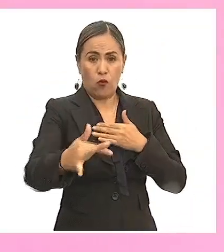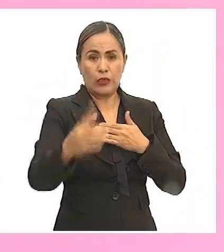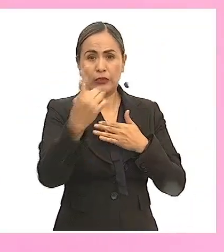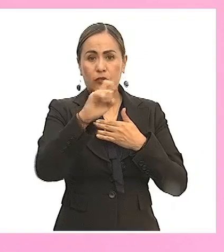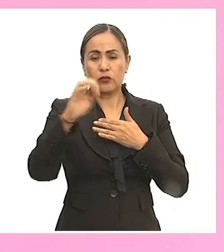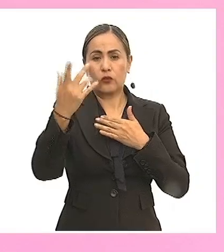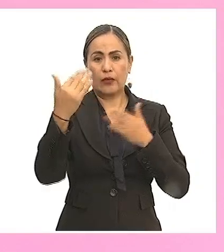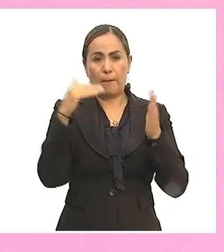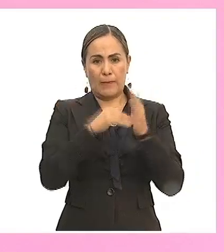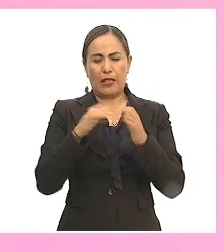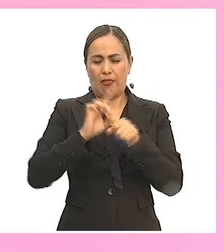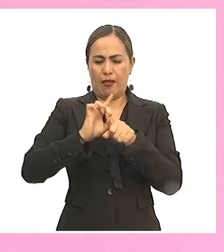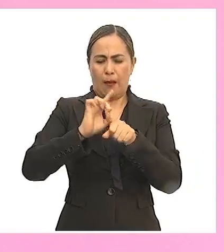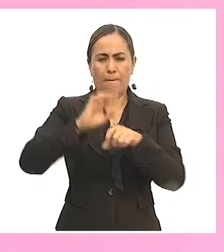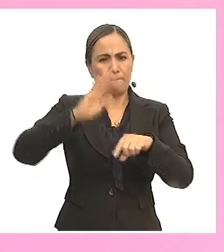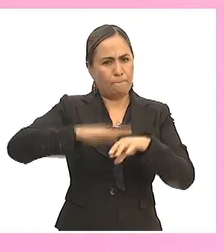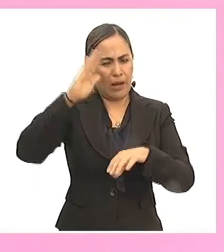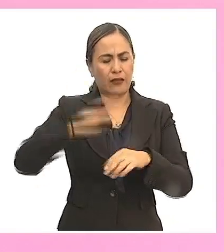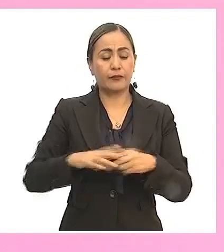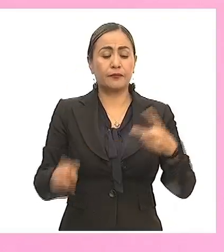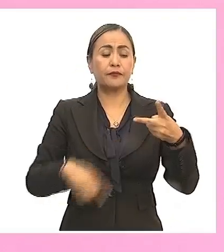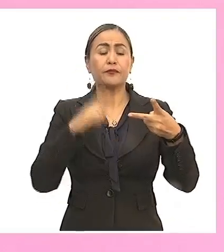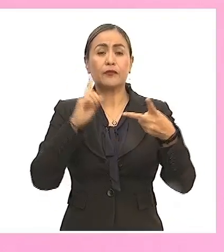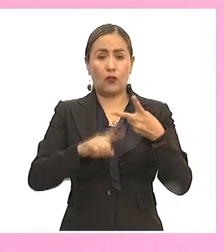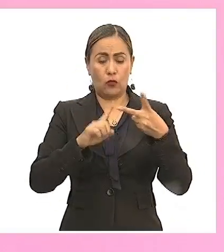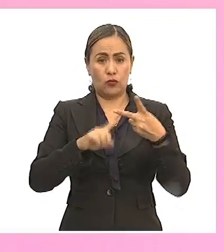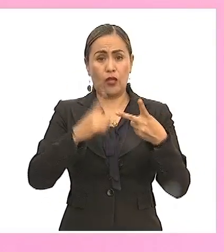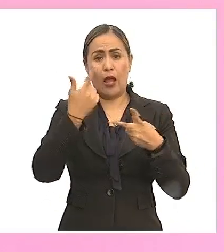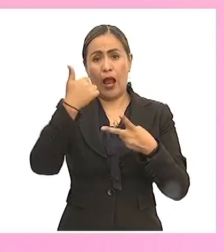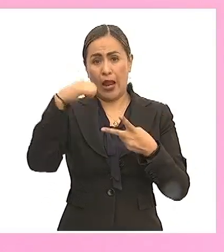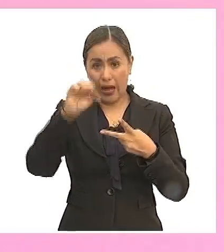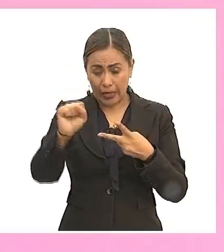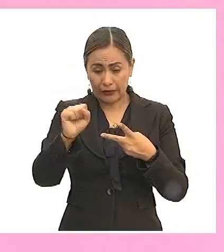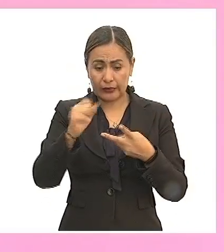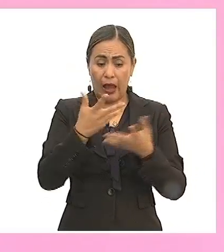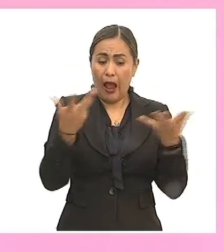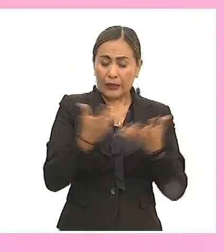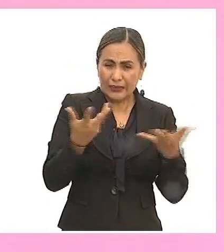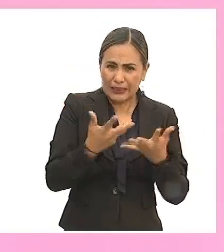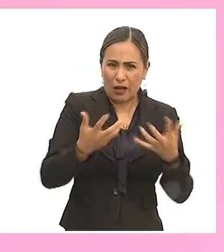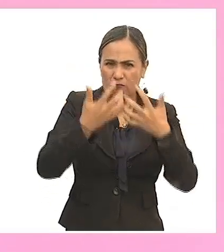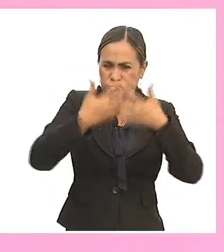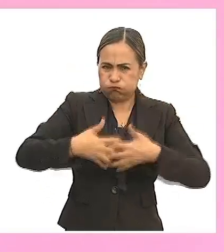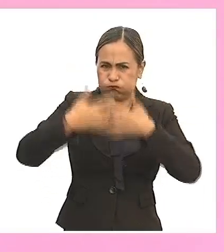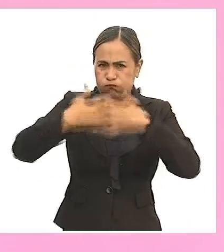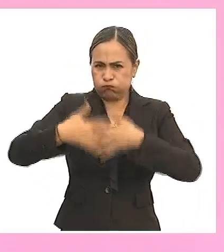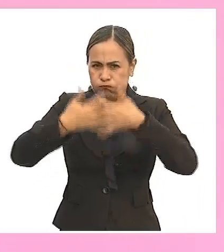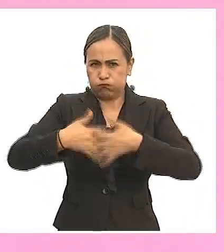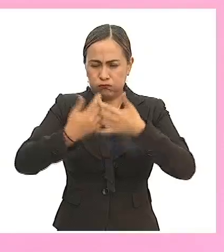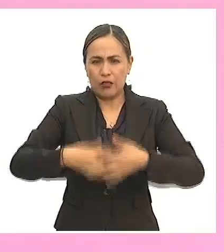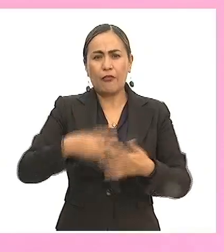2. La producción de gas la incrementamos de